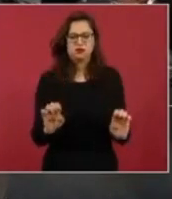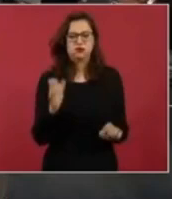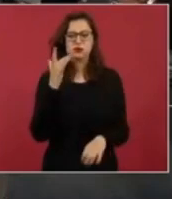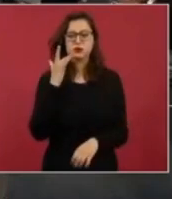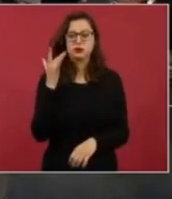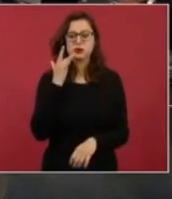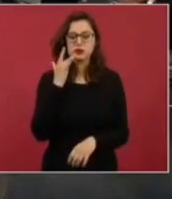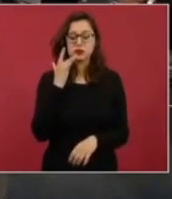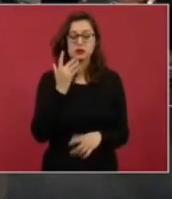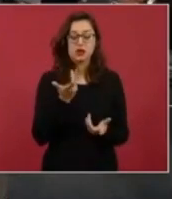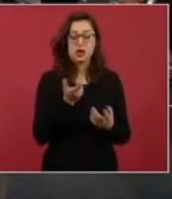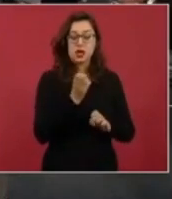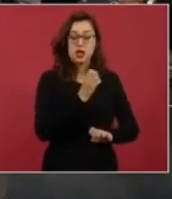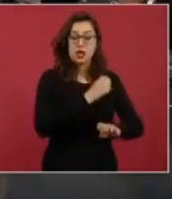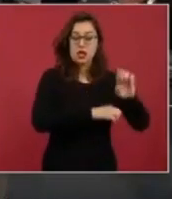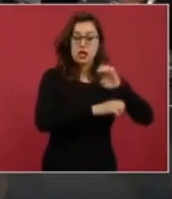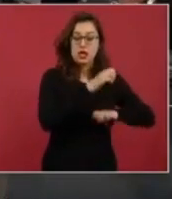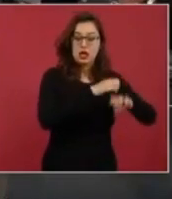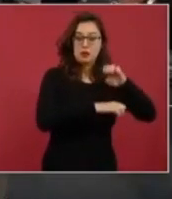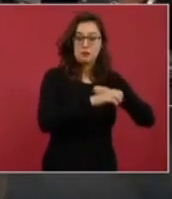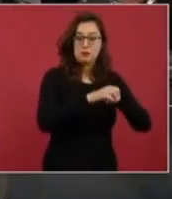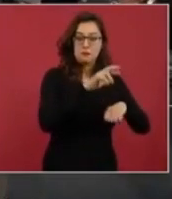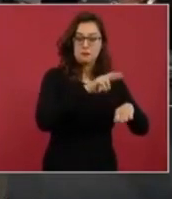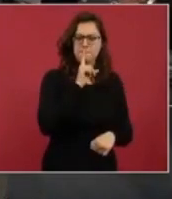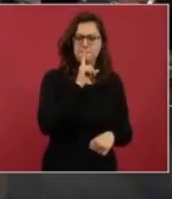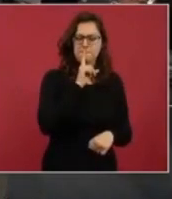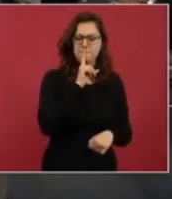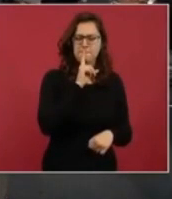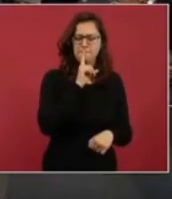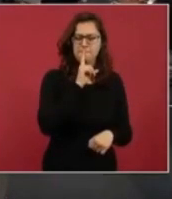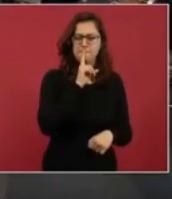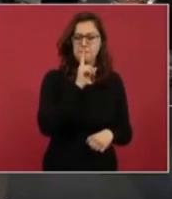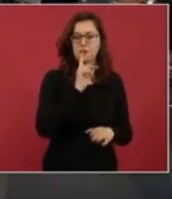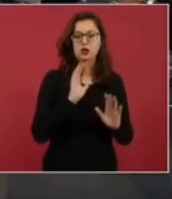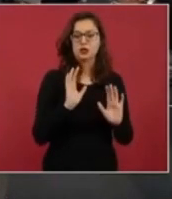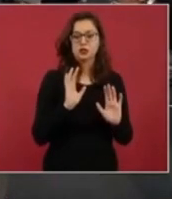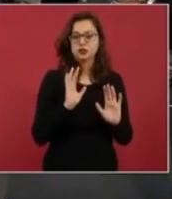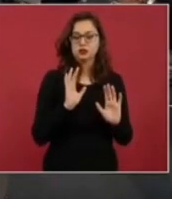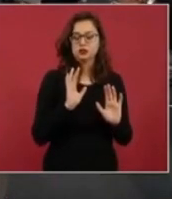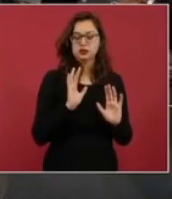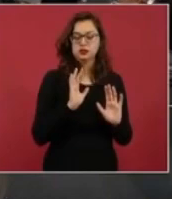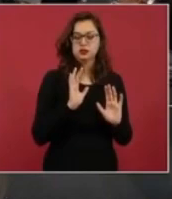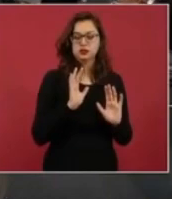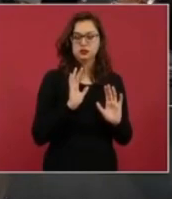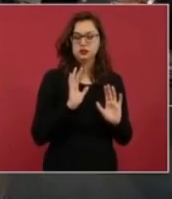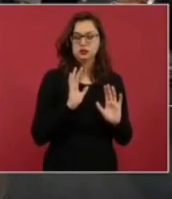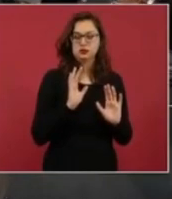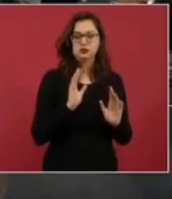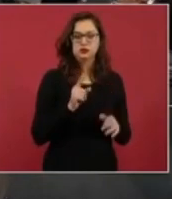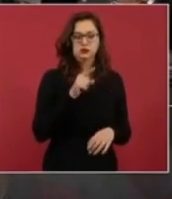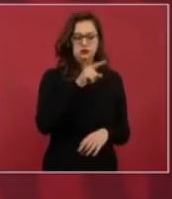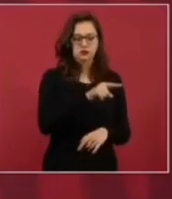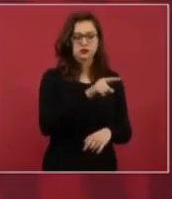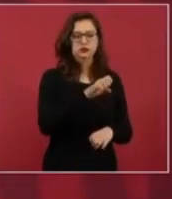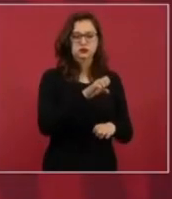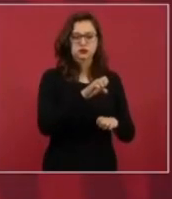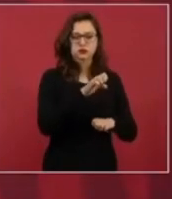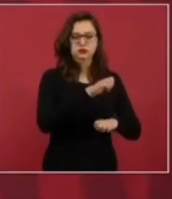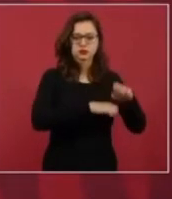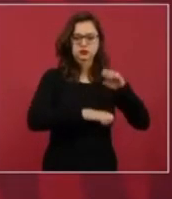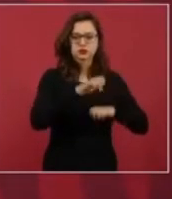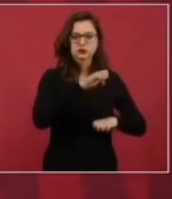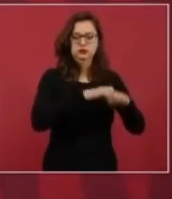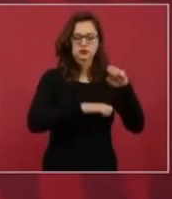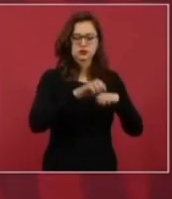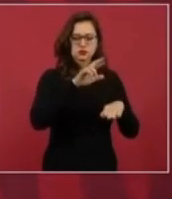empresas y si soy del grupo que más quiero el